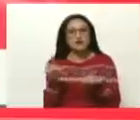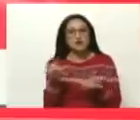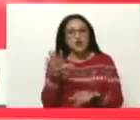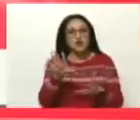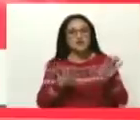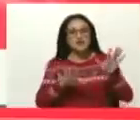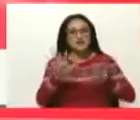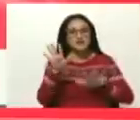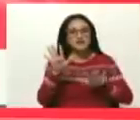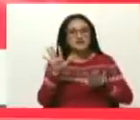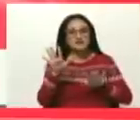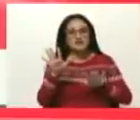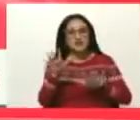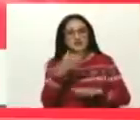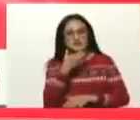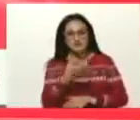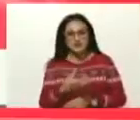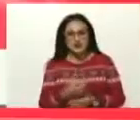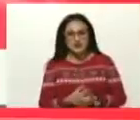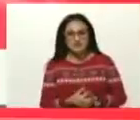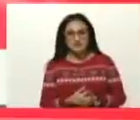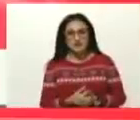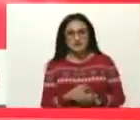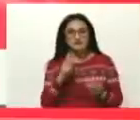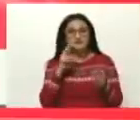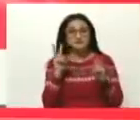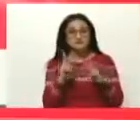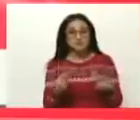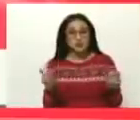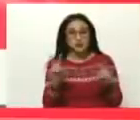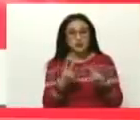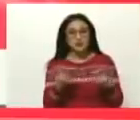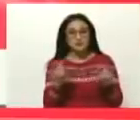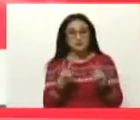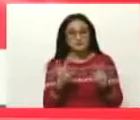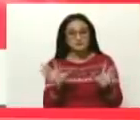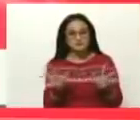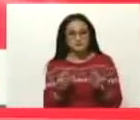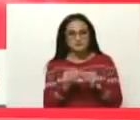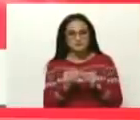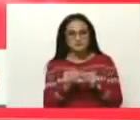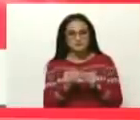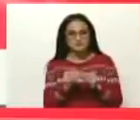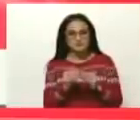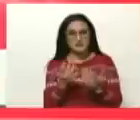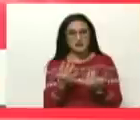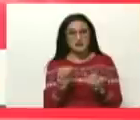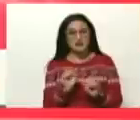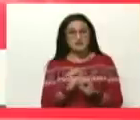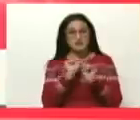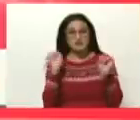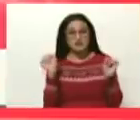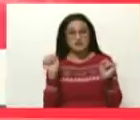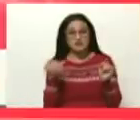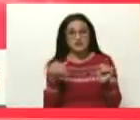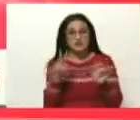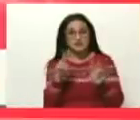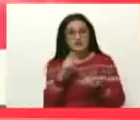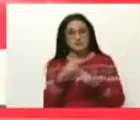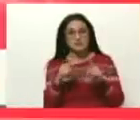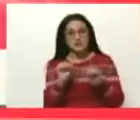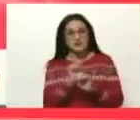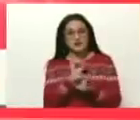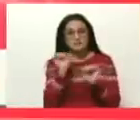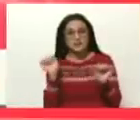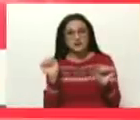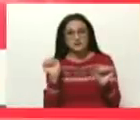15 de diciembre, y esa revisión la estamos concretando desde bien temprano en la mañana. A 7:30 de la mañana estuvo aquí